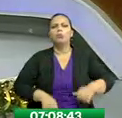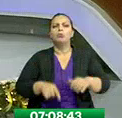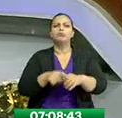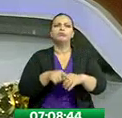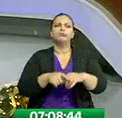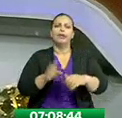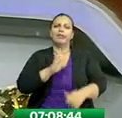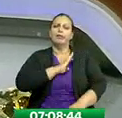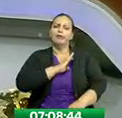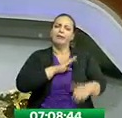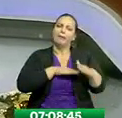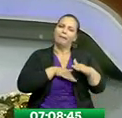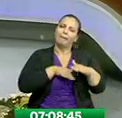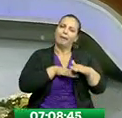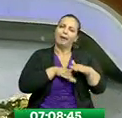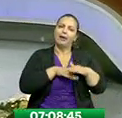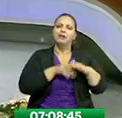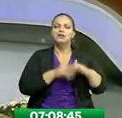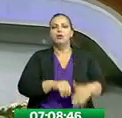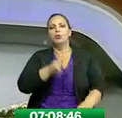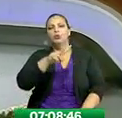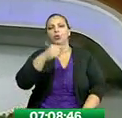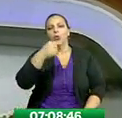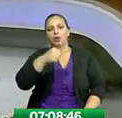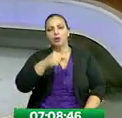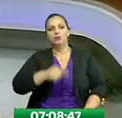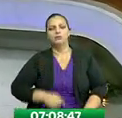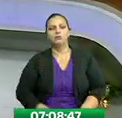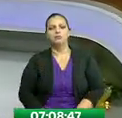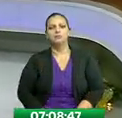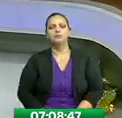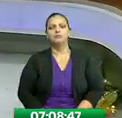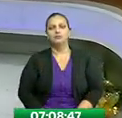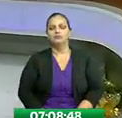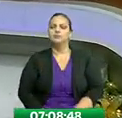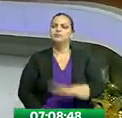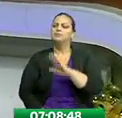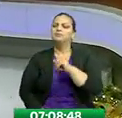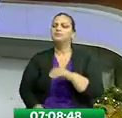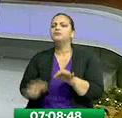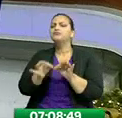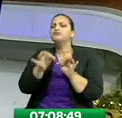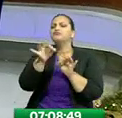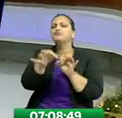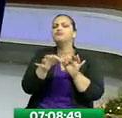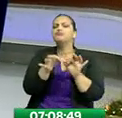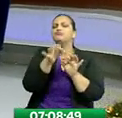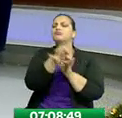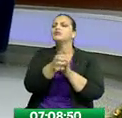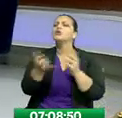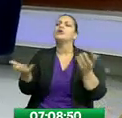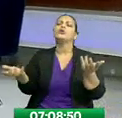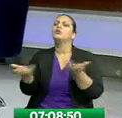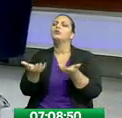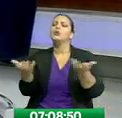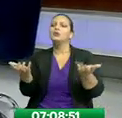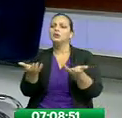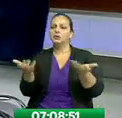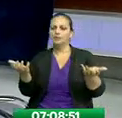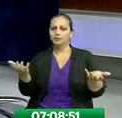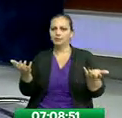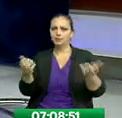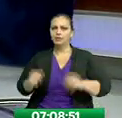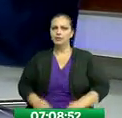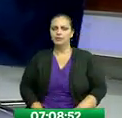esas parroquias o sectores y en qué sector del país se encuentran? Aquellas a las que van a ir llegando paulatinamente hasta completar y que todo